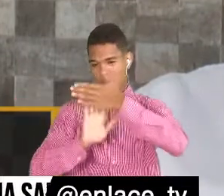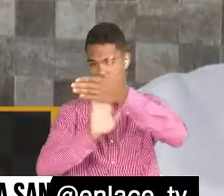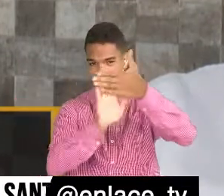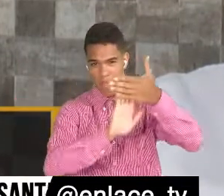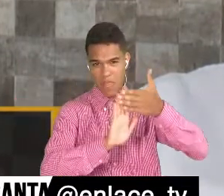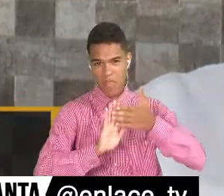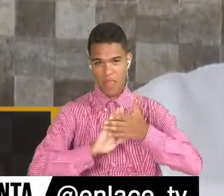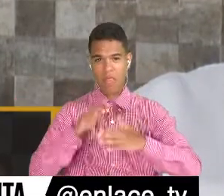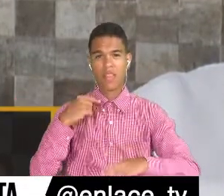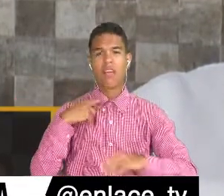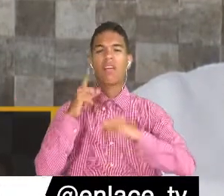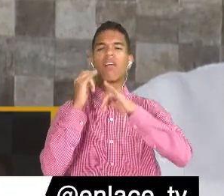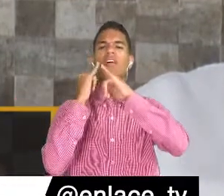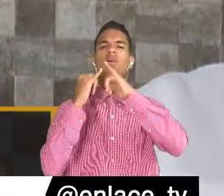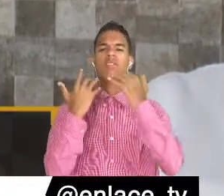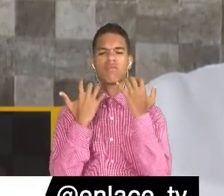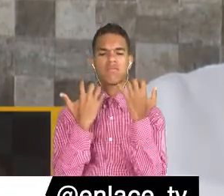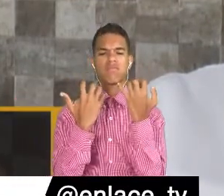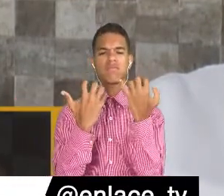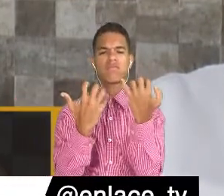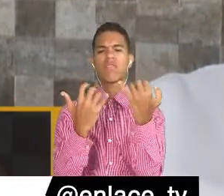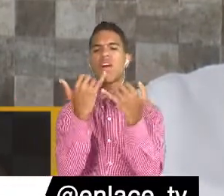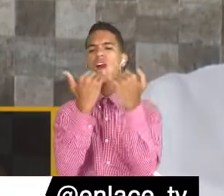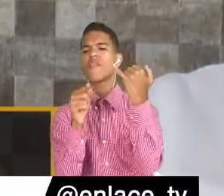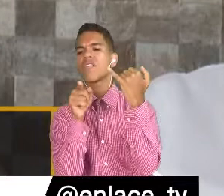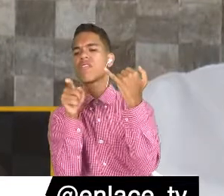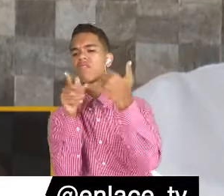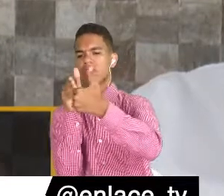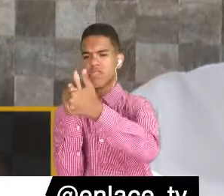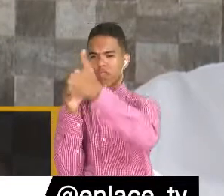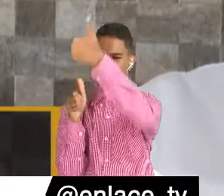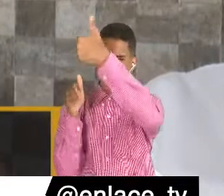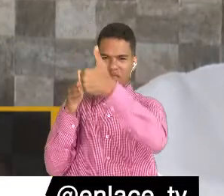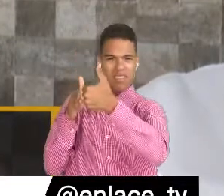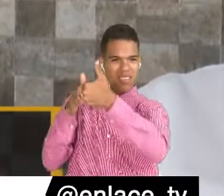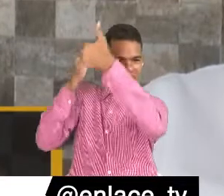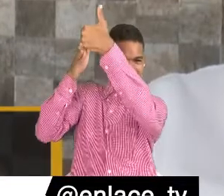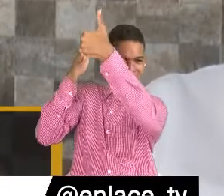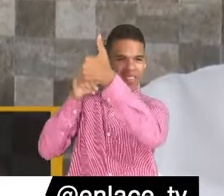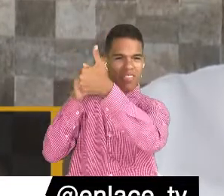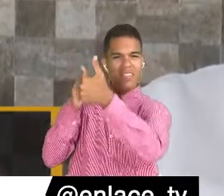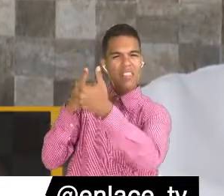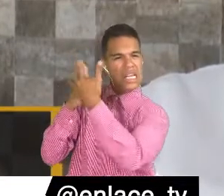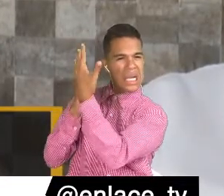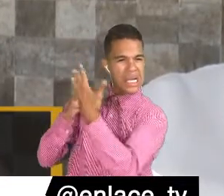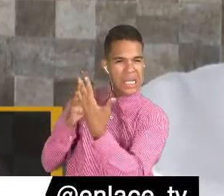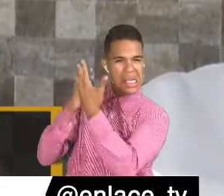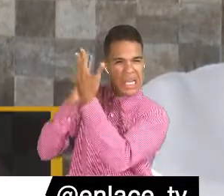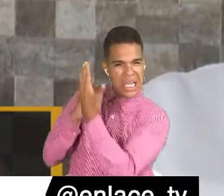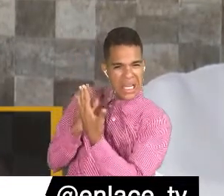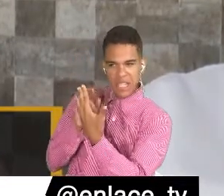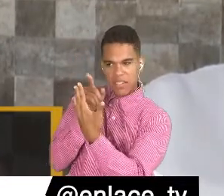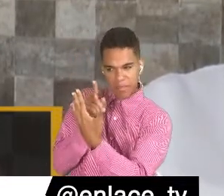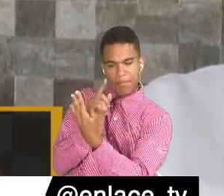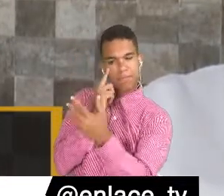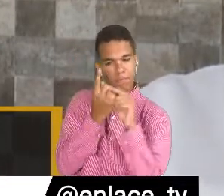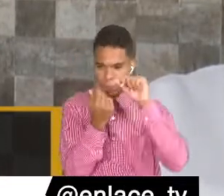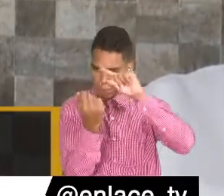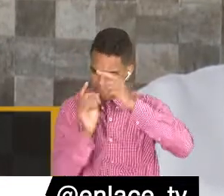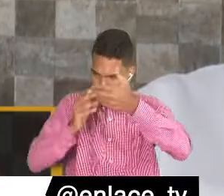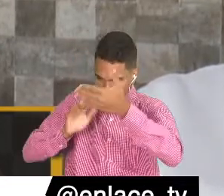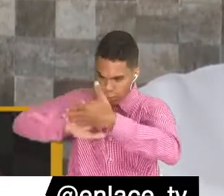final de la capilla como de manera lateral están con unas pequeñas roturas, y entonces lo que se quiere es